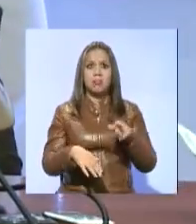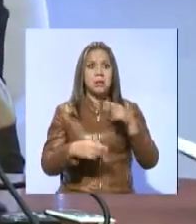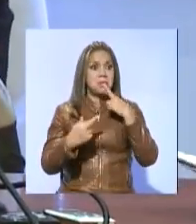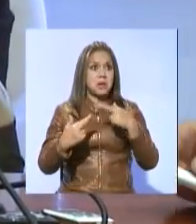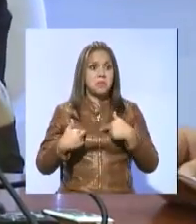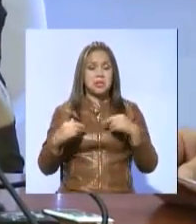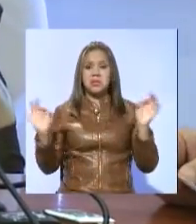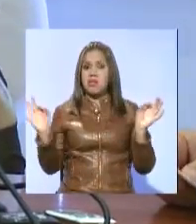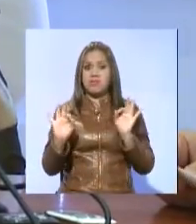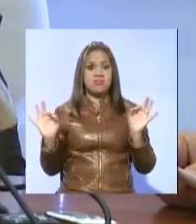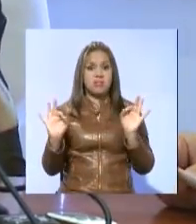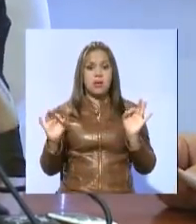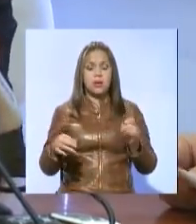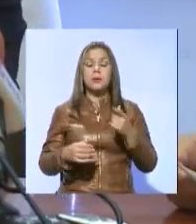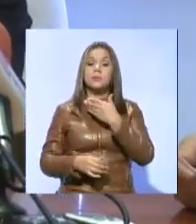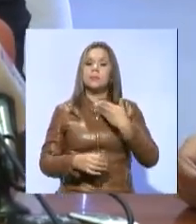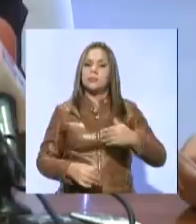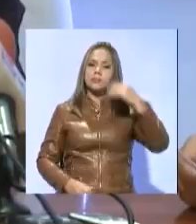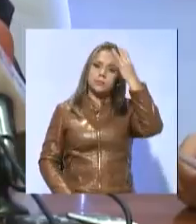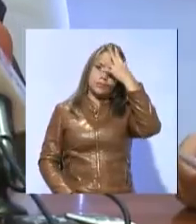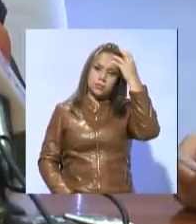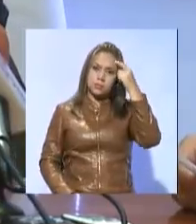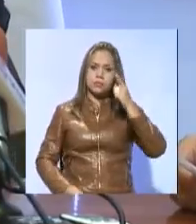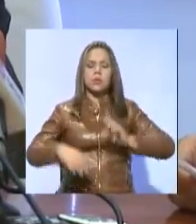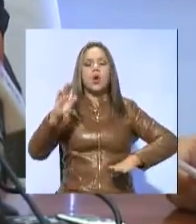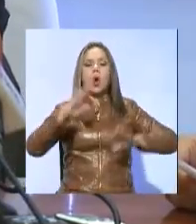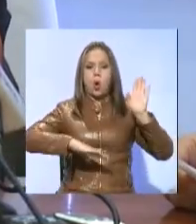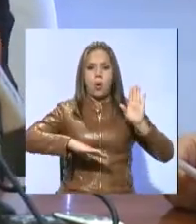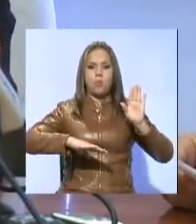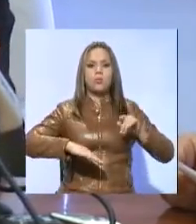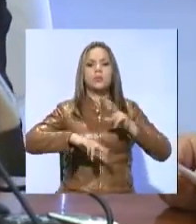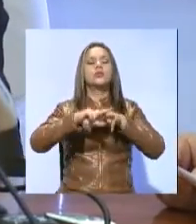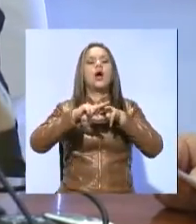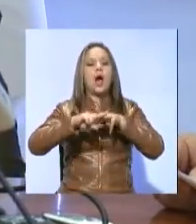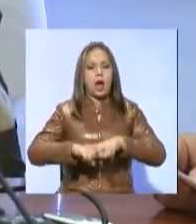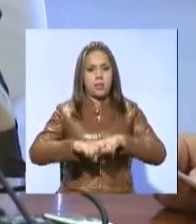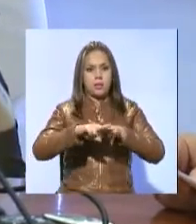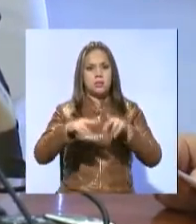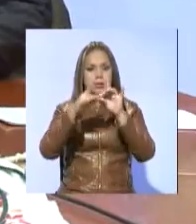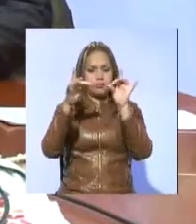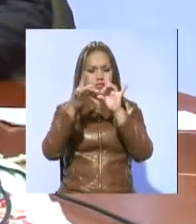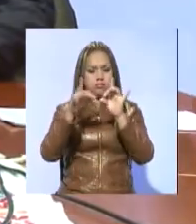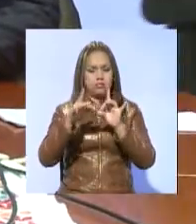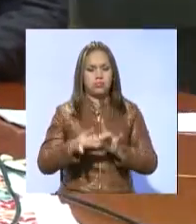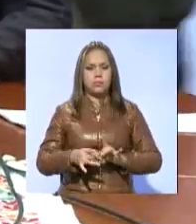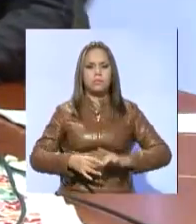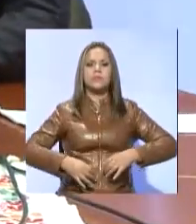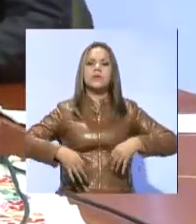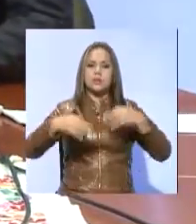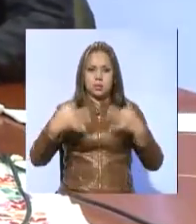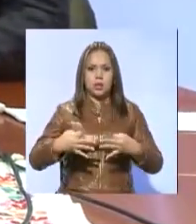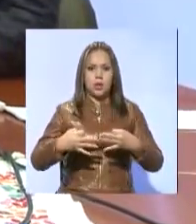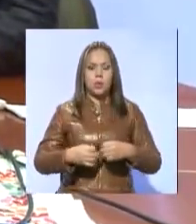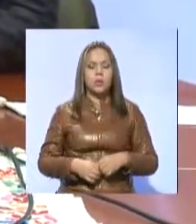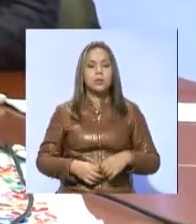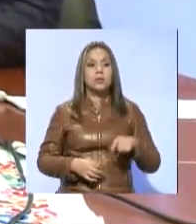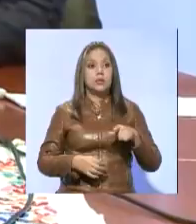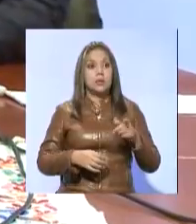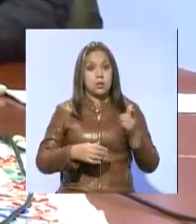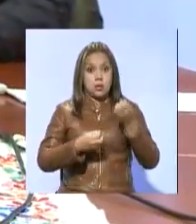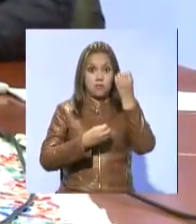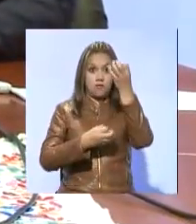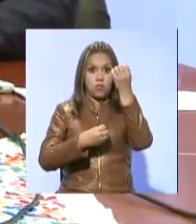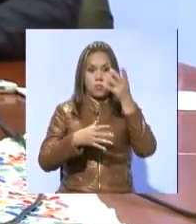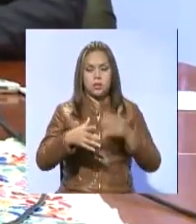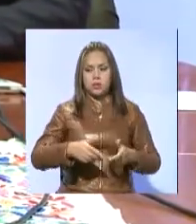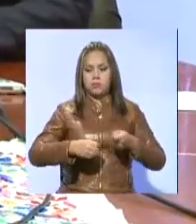presidente de la Asamblea Nacional, José Serrano, se comprometió a analizar esta documentación. Proceder inmediatamente a hacer el ingreso de esta